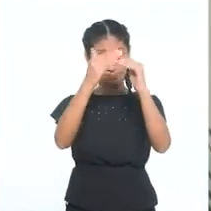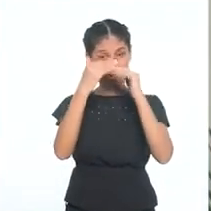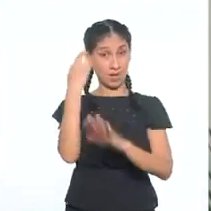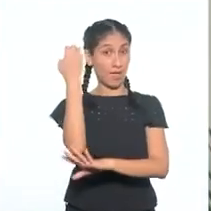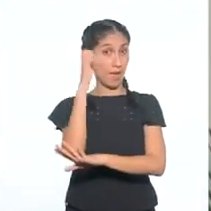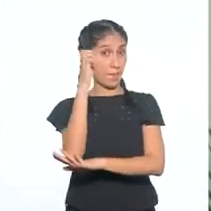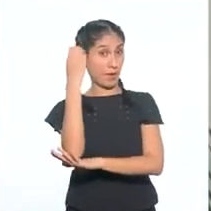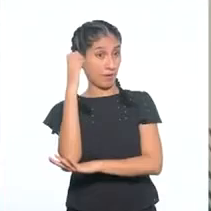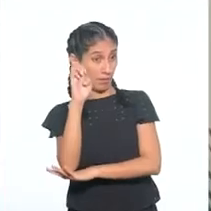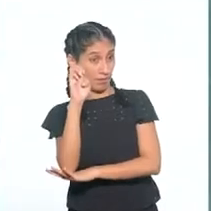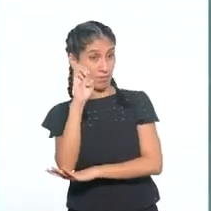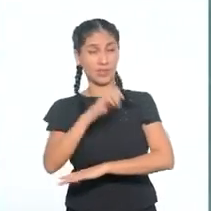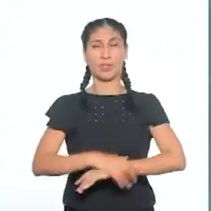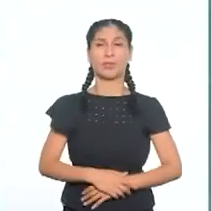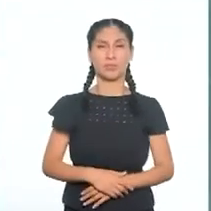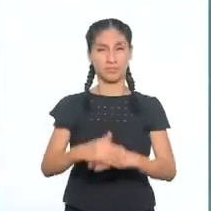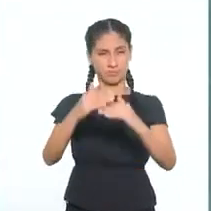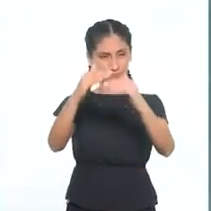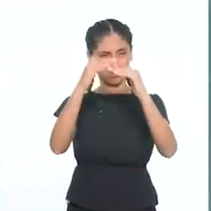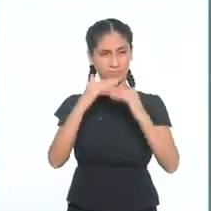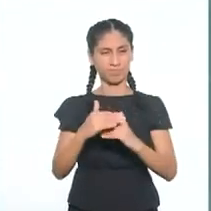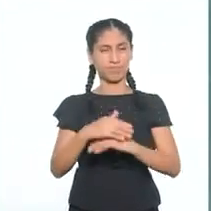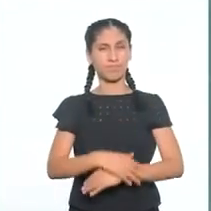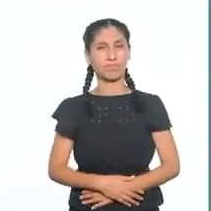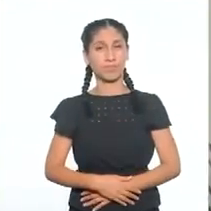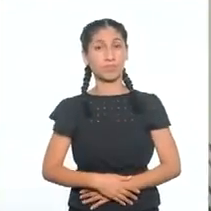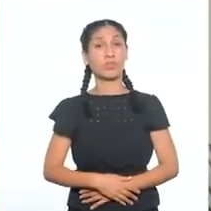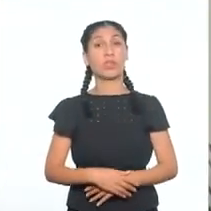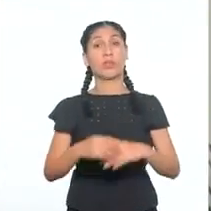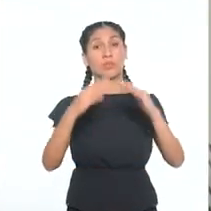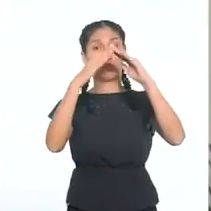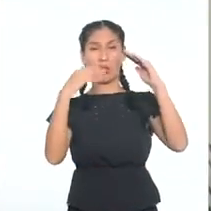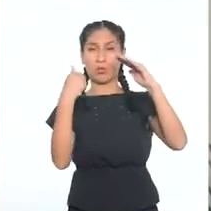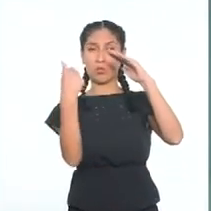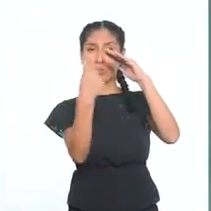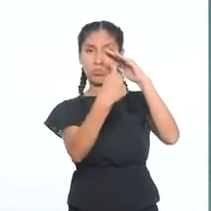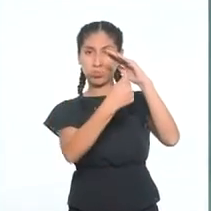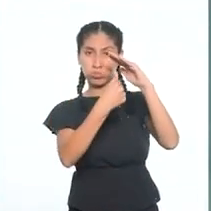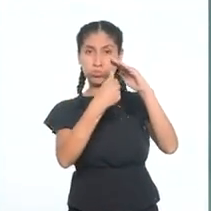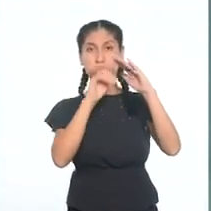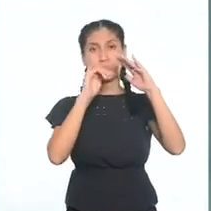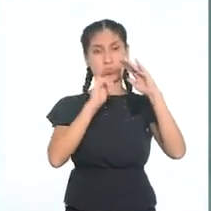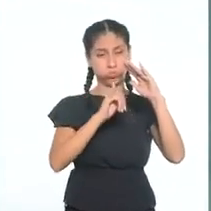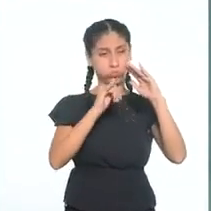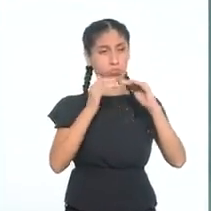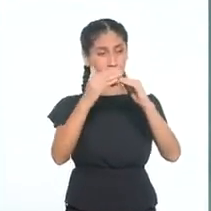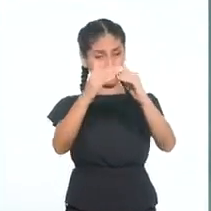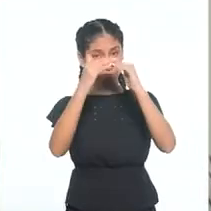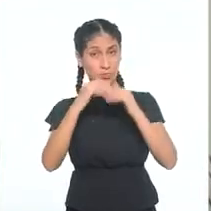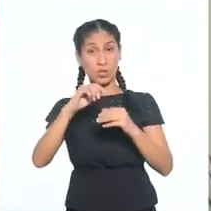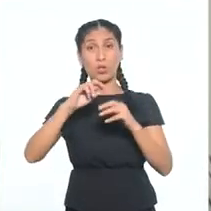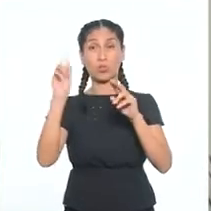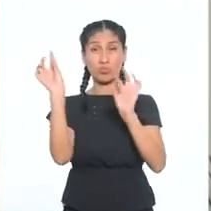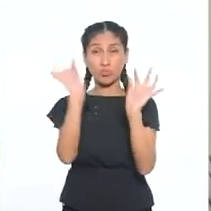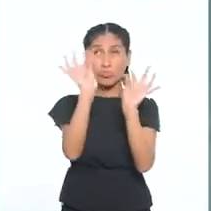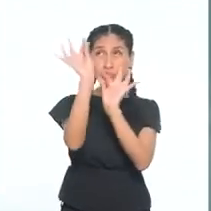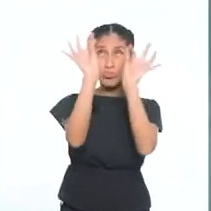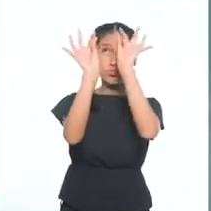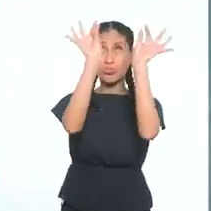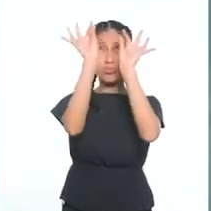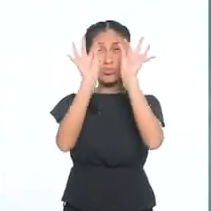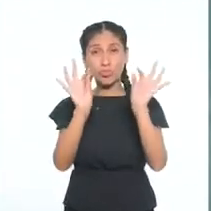emergencia sanitaria toque de queda virus